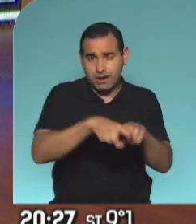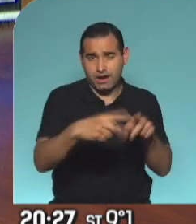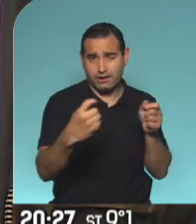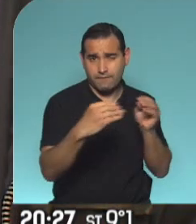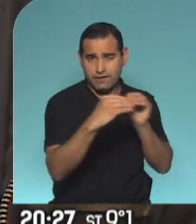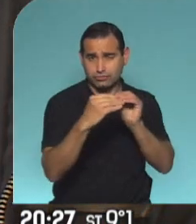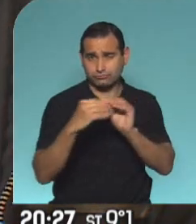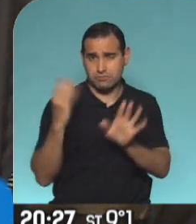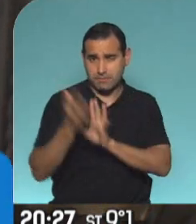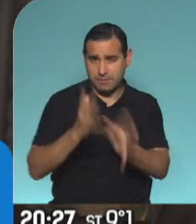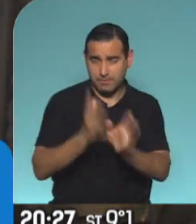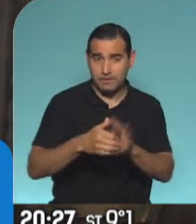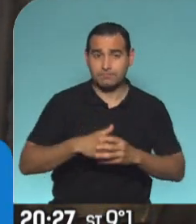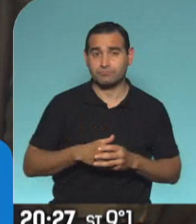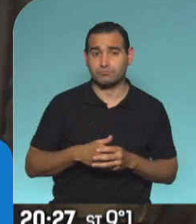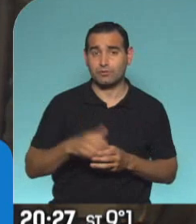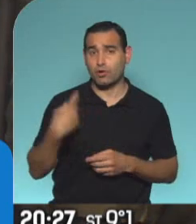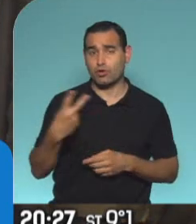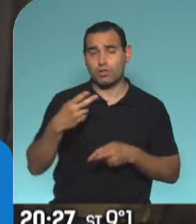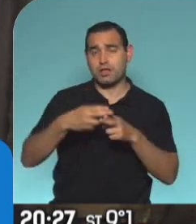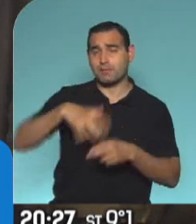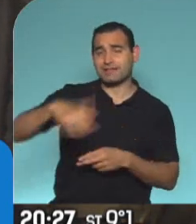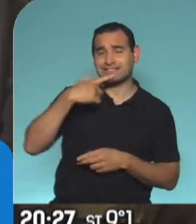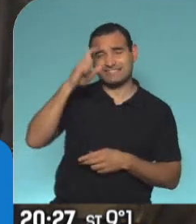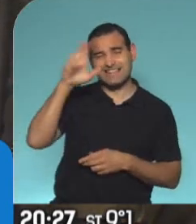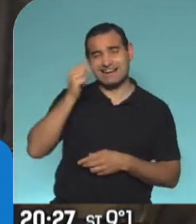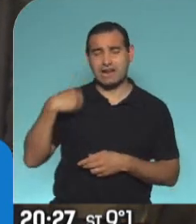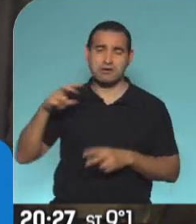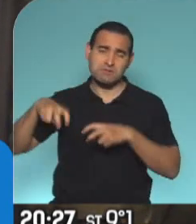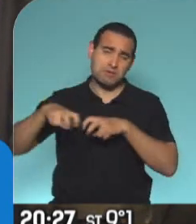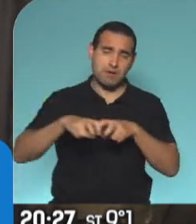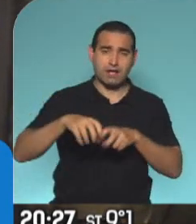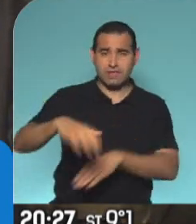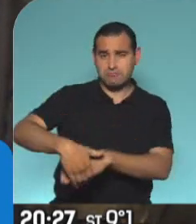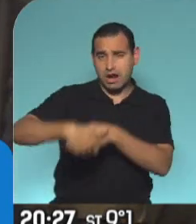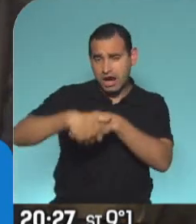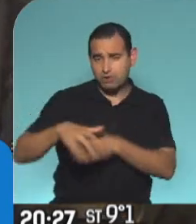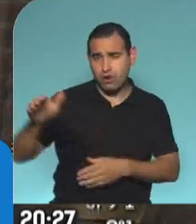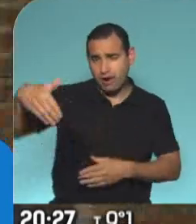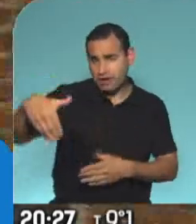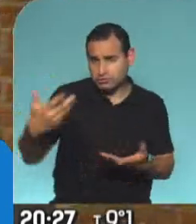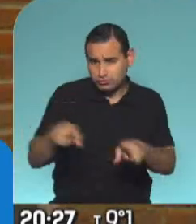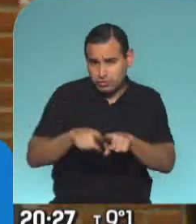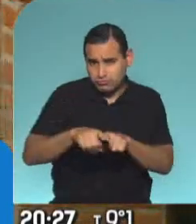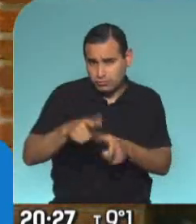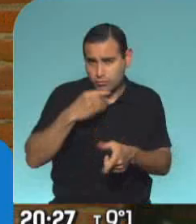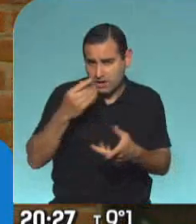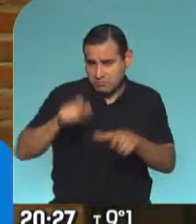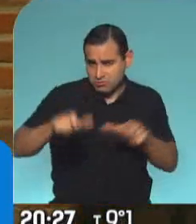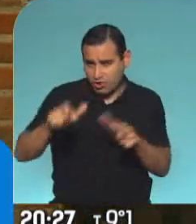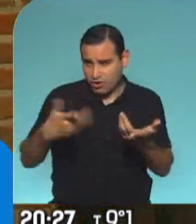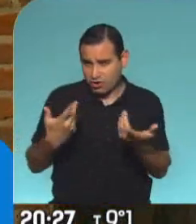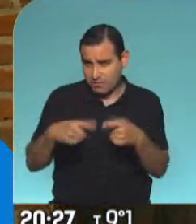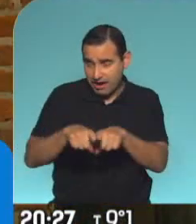pública. Y nos vinimos desde Plaza Serrano para esta zona caminando, de la mano, abrazados, como cualquier pareja, hace por la